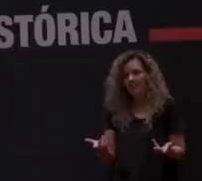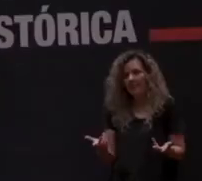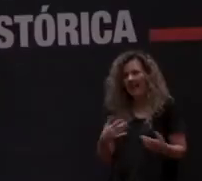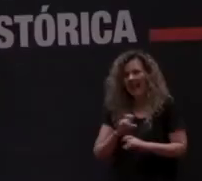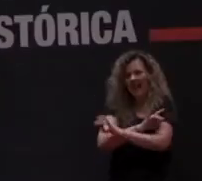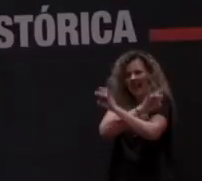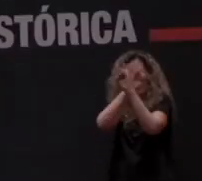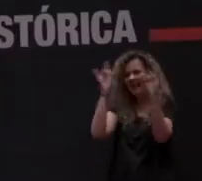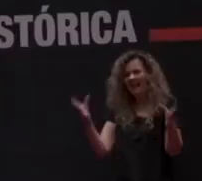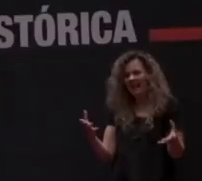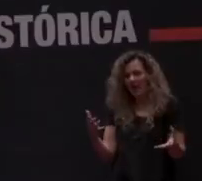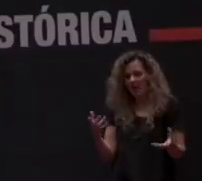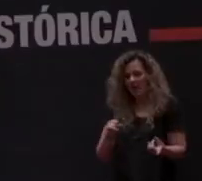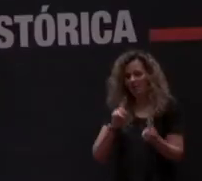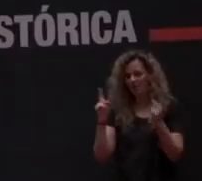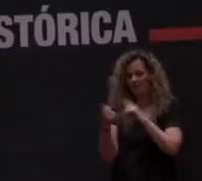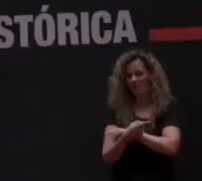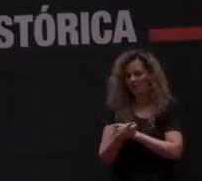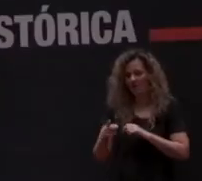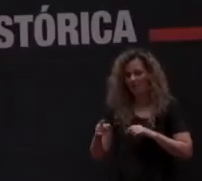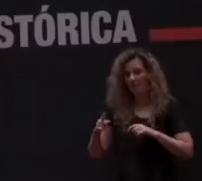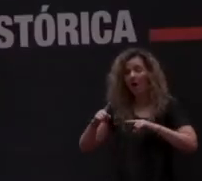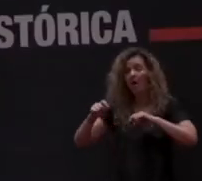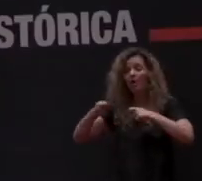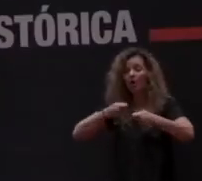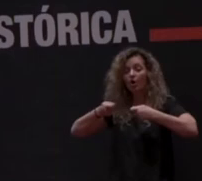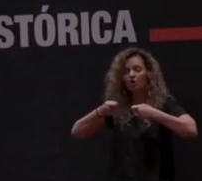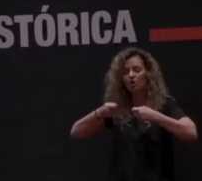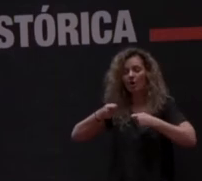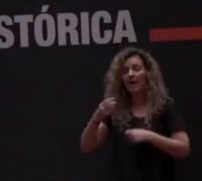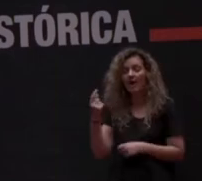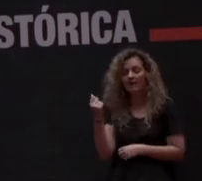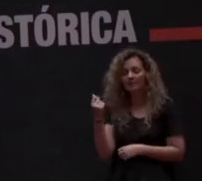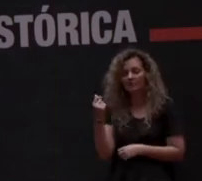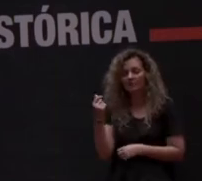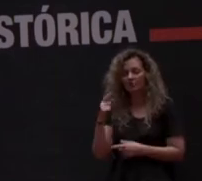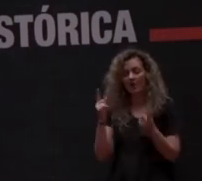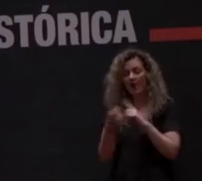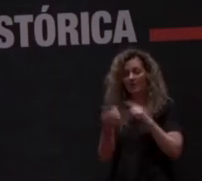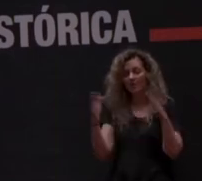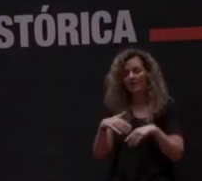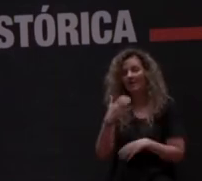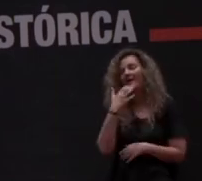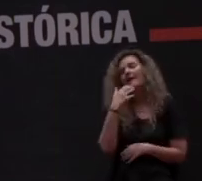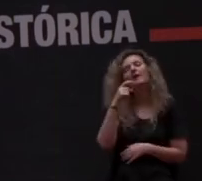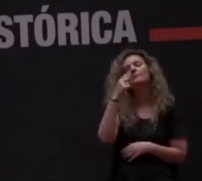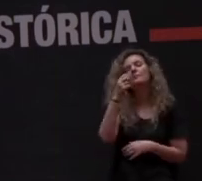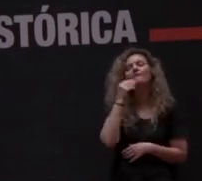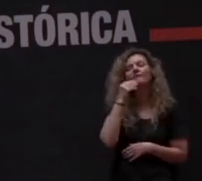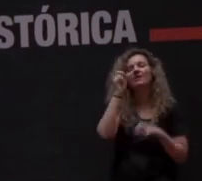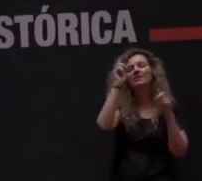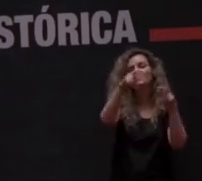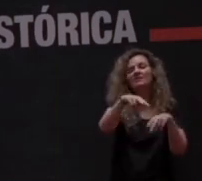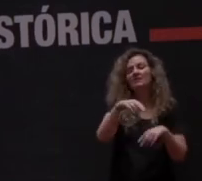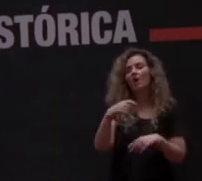Claro que non modificamos a estrutura de dominación capitalista, pero alguén cree que sin Ferrol no 72, que sin